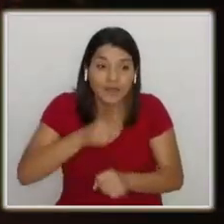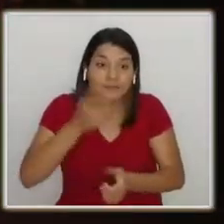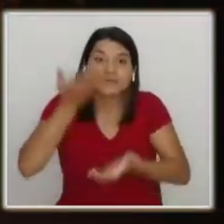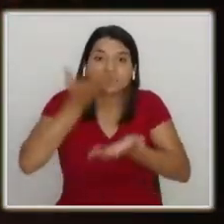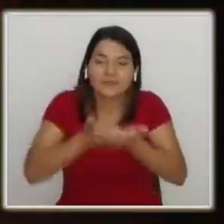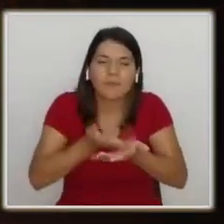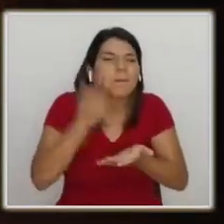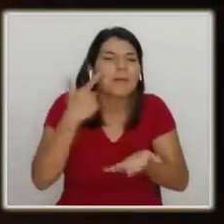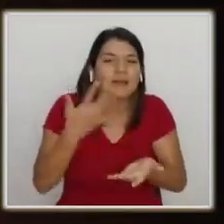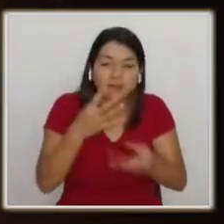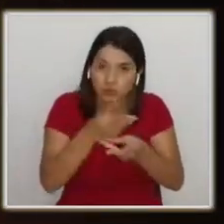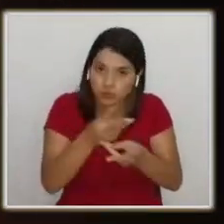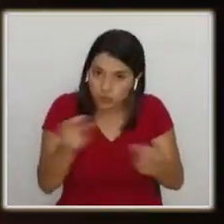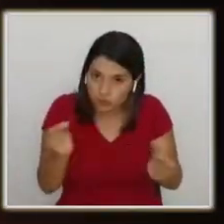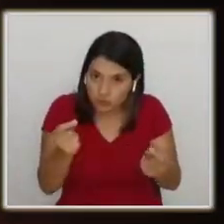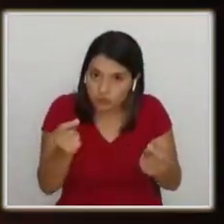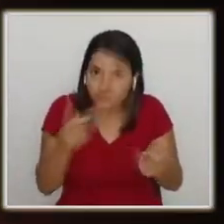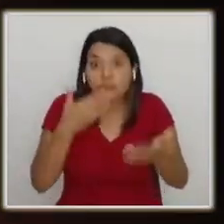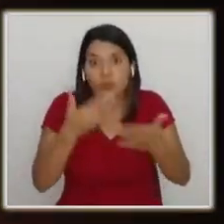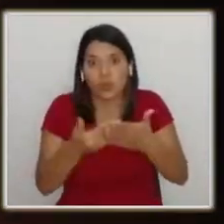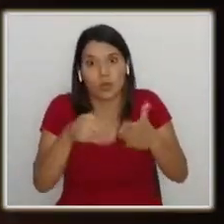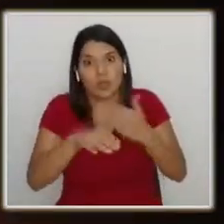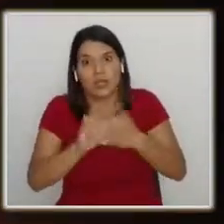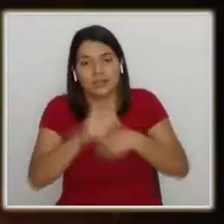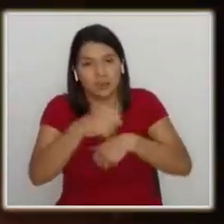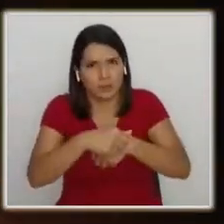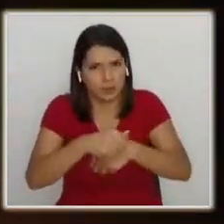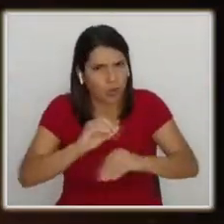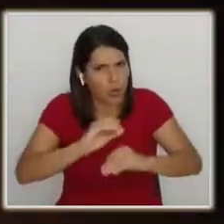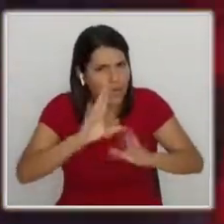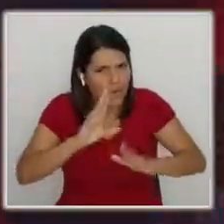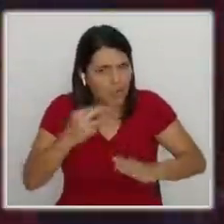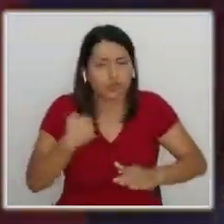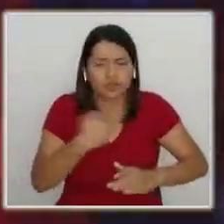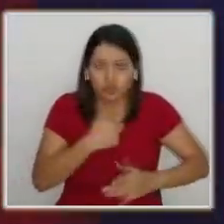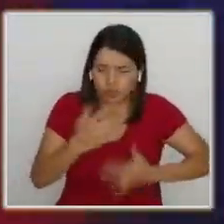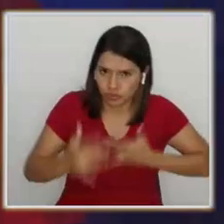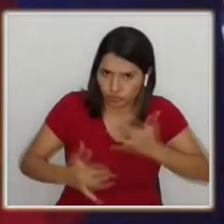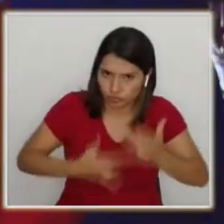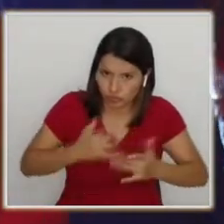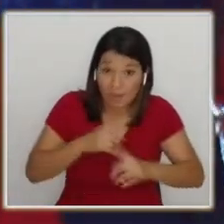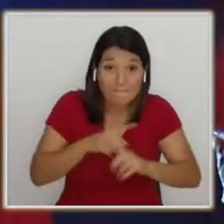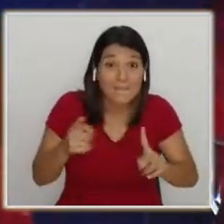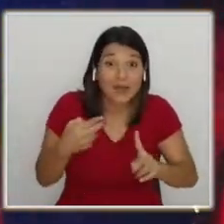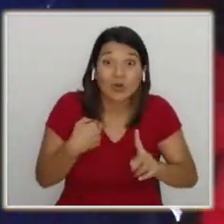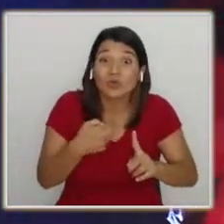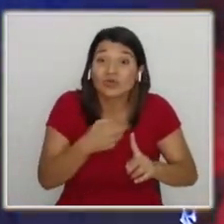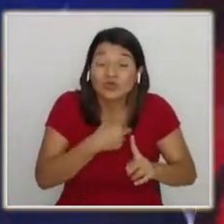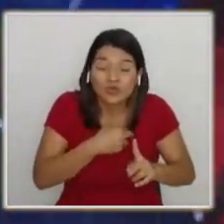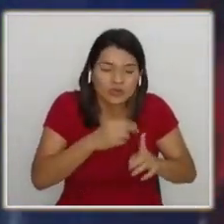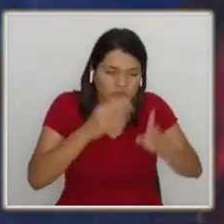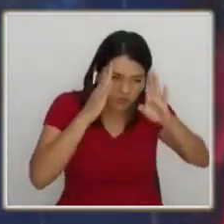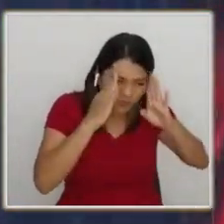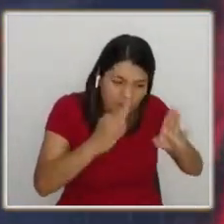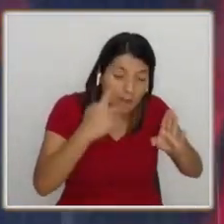ese momento, por supuesto que tenemos sentimientos, pero estamos tan concentrados en hacer las cosas bien